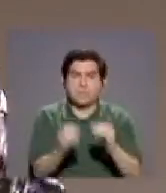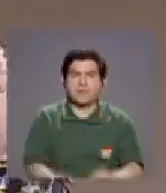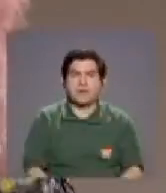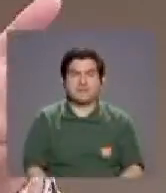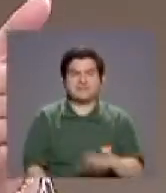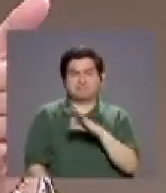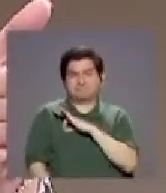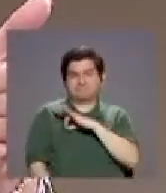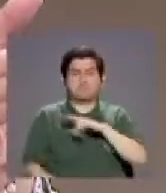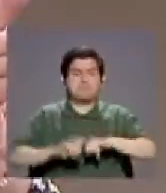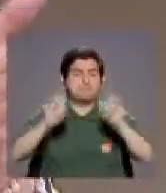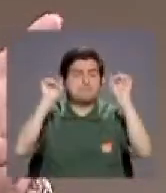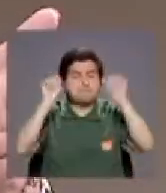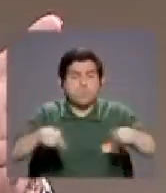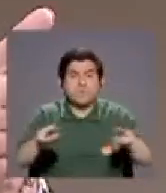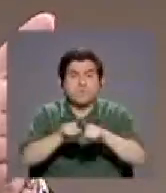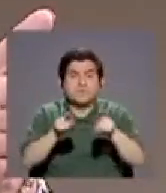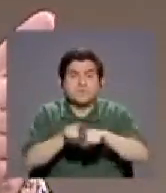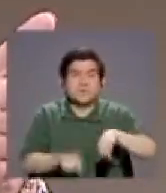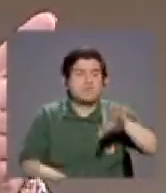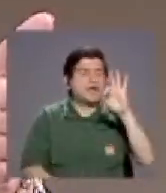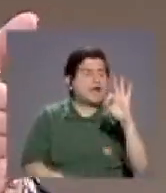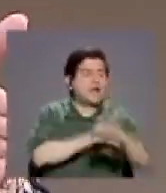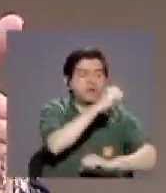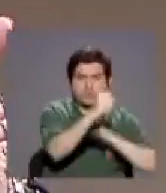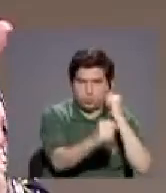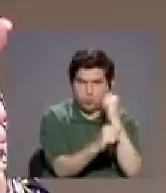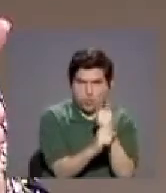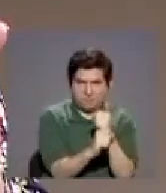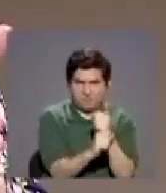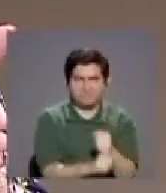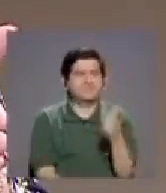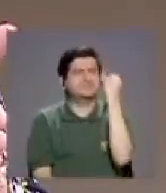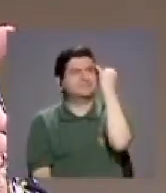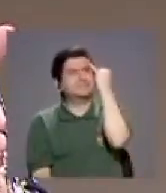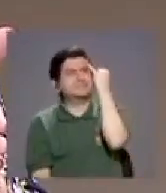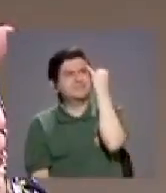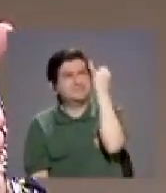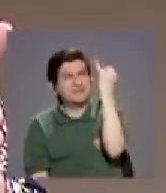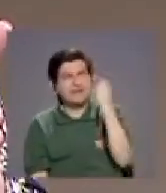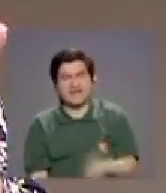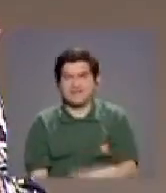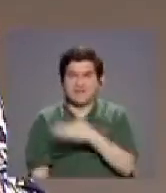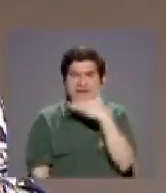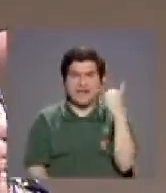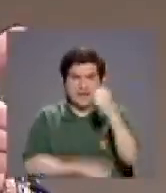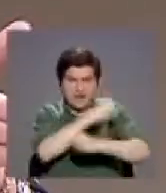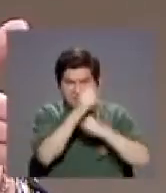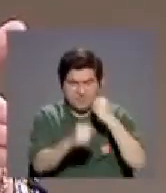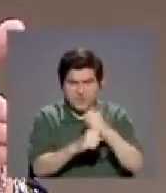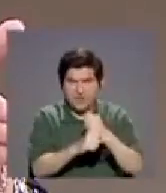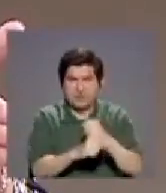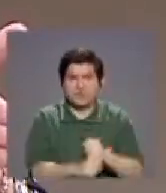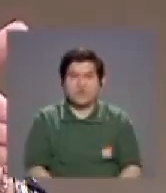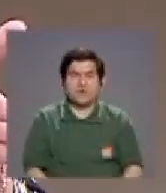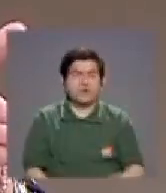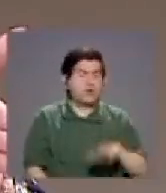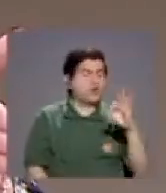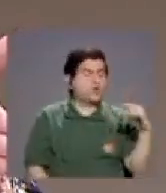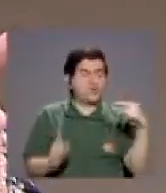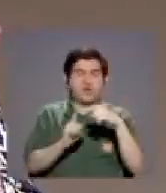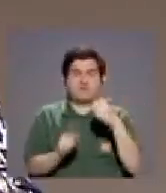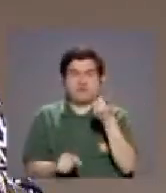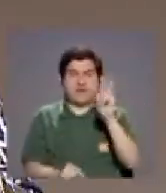conveniente, pero podría ser también a partir de los 9 años. La edad ideal es entre los 9 y los 12 años por